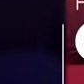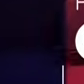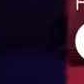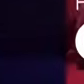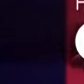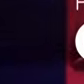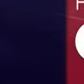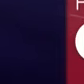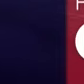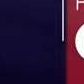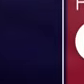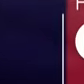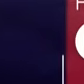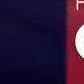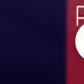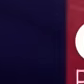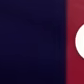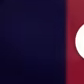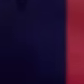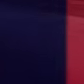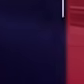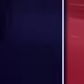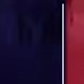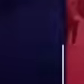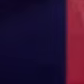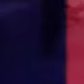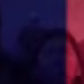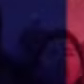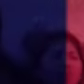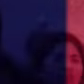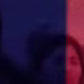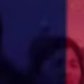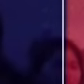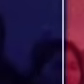Pasajeros impedidos de viajar o parados a medio camino.